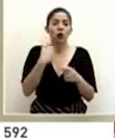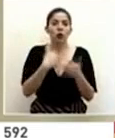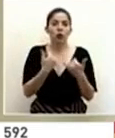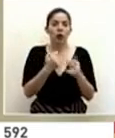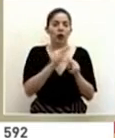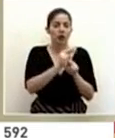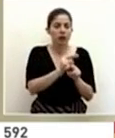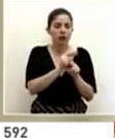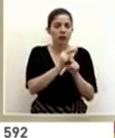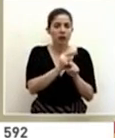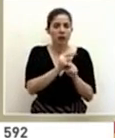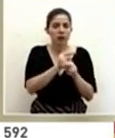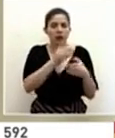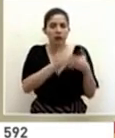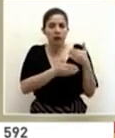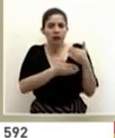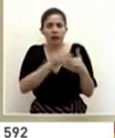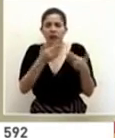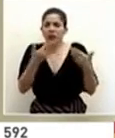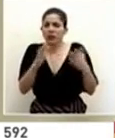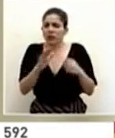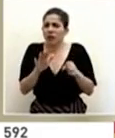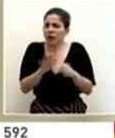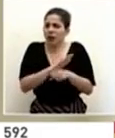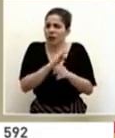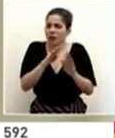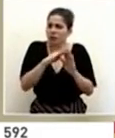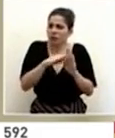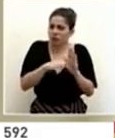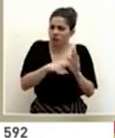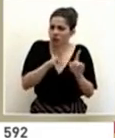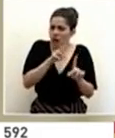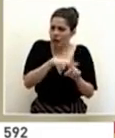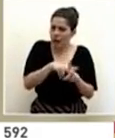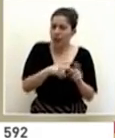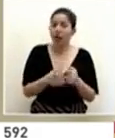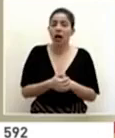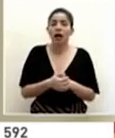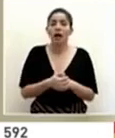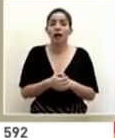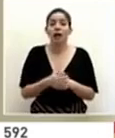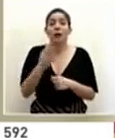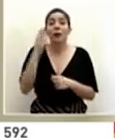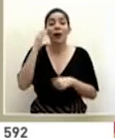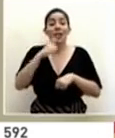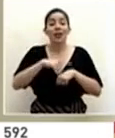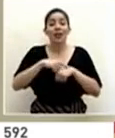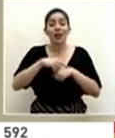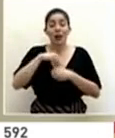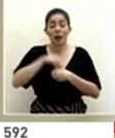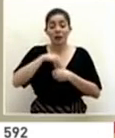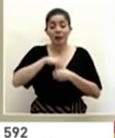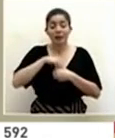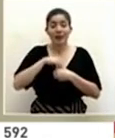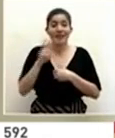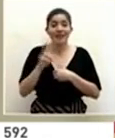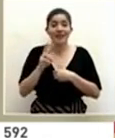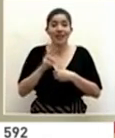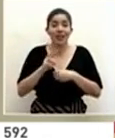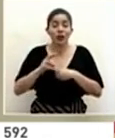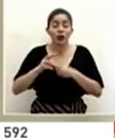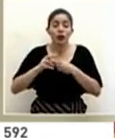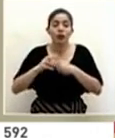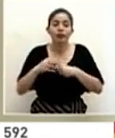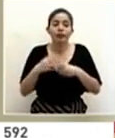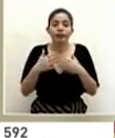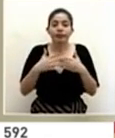dándole seguimiento a la evolución. Se han tomado todas las medidas como ya lo hemos indicado y debido al periodo de incubación que puede